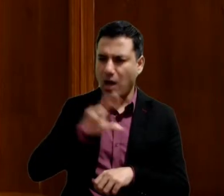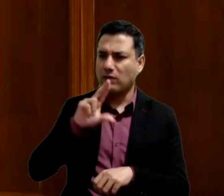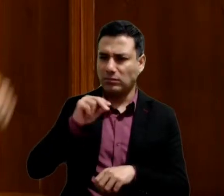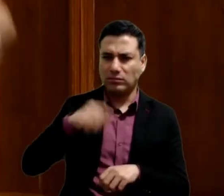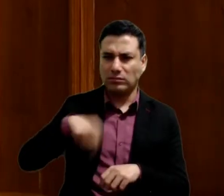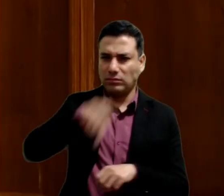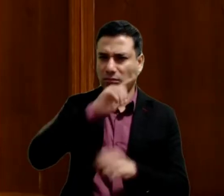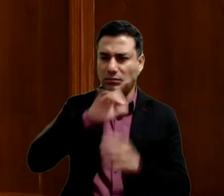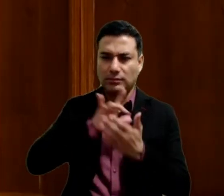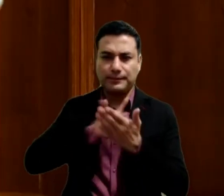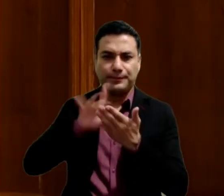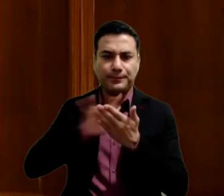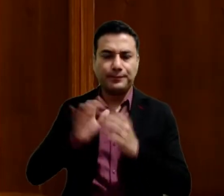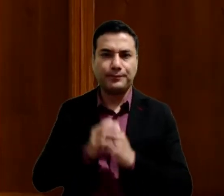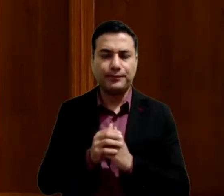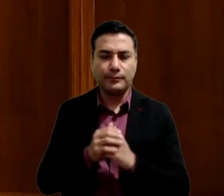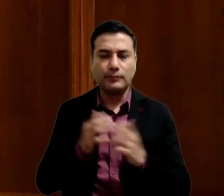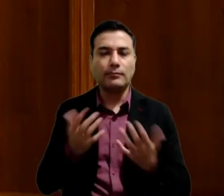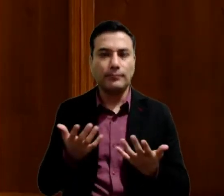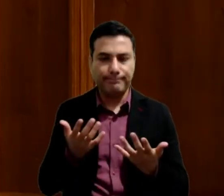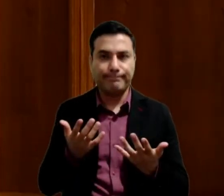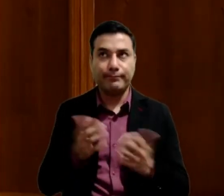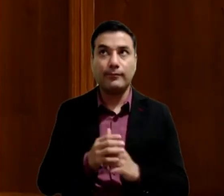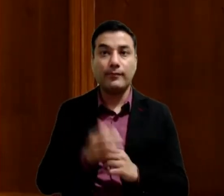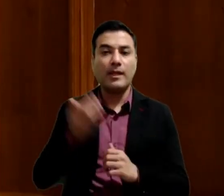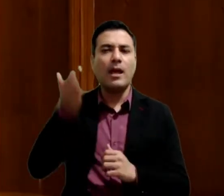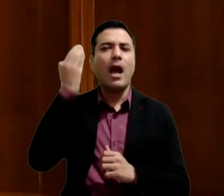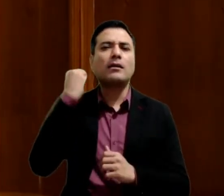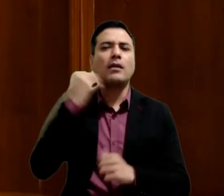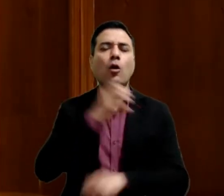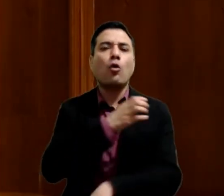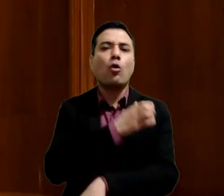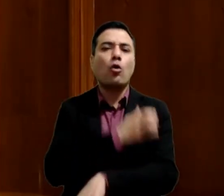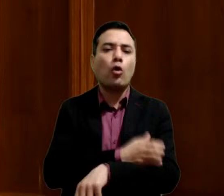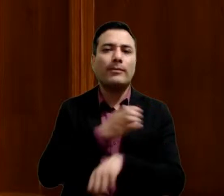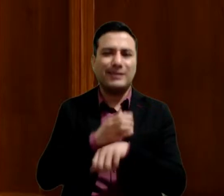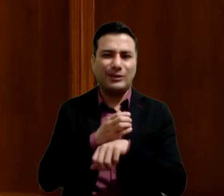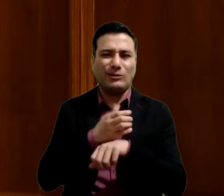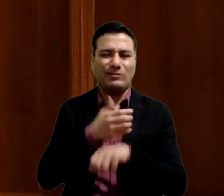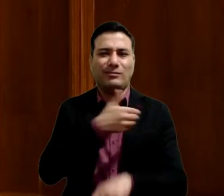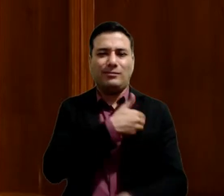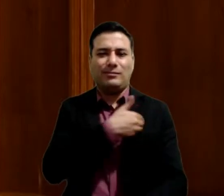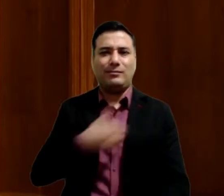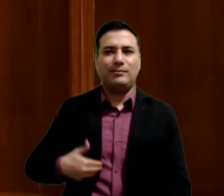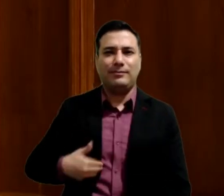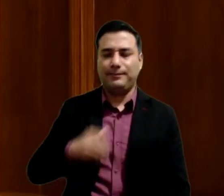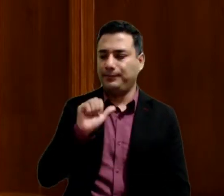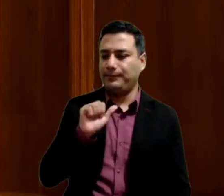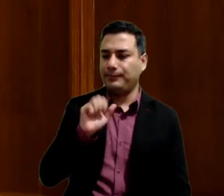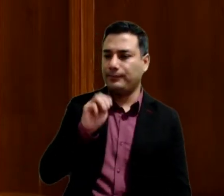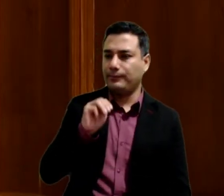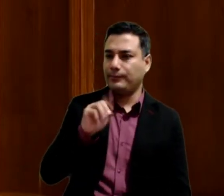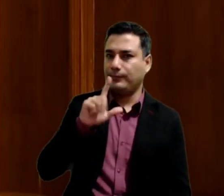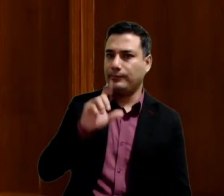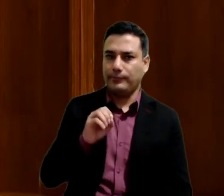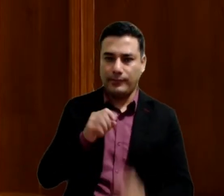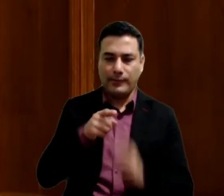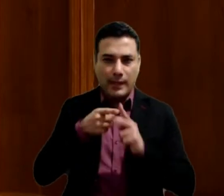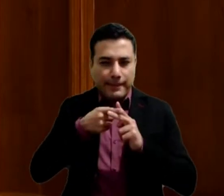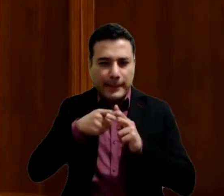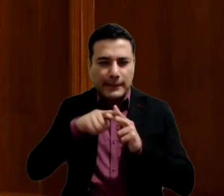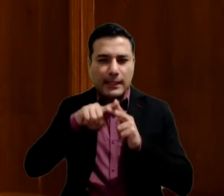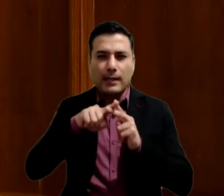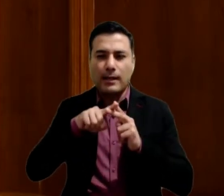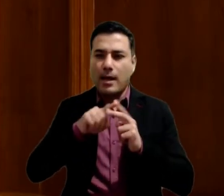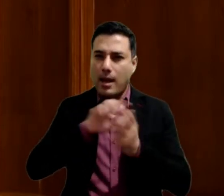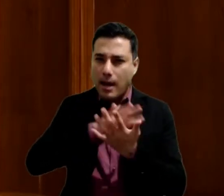La transformación que inició nuestro compañero presidente Andrés Manuel López Obrador no